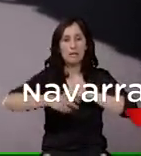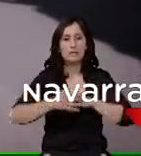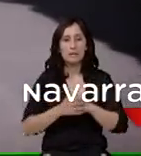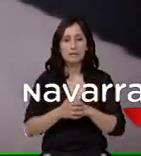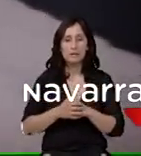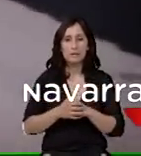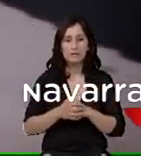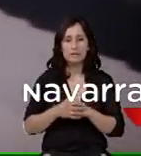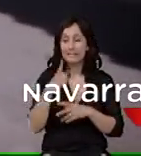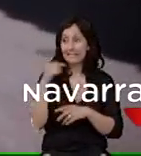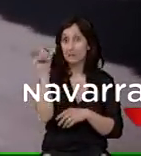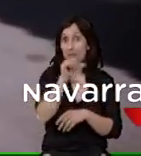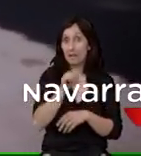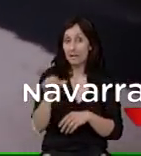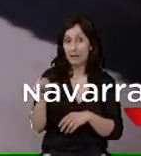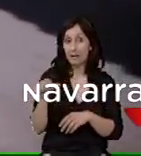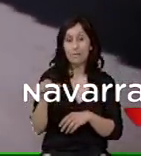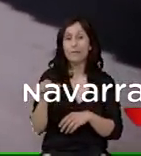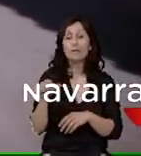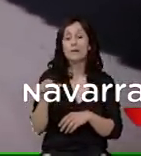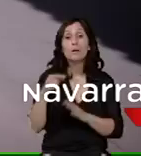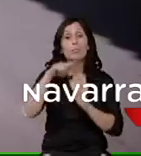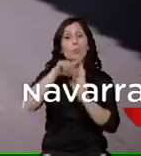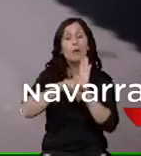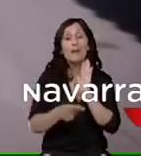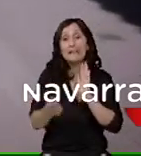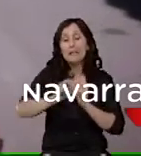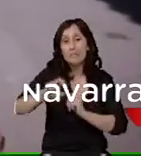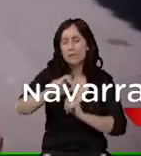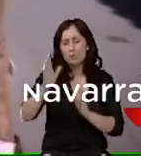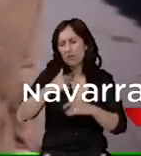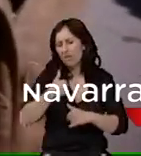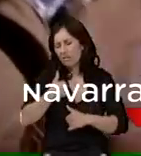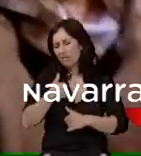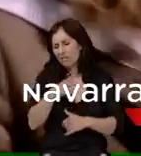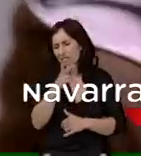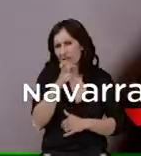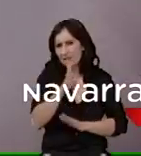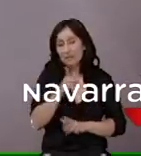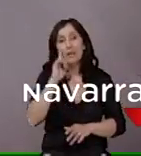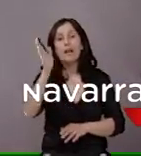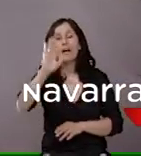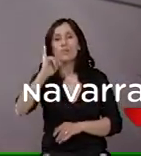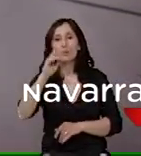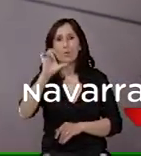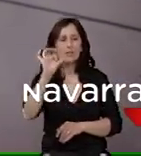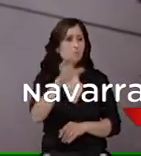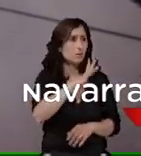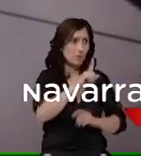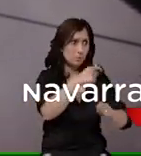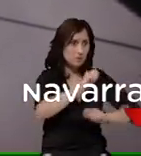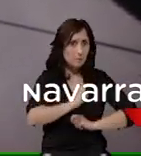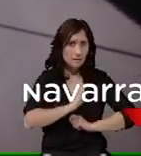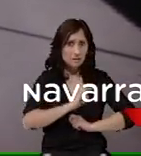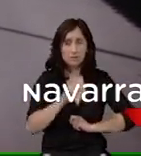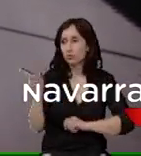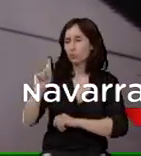Sí, sí, sí. La semana que viene, pues nada, que no hay tiramillas. ¡Ay, qué mal estoy! ¡Hala, Judas, eh! ¡Devuélvemelas, ¿no? ¡No,